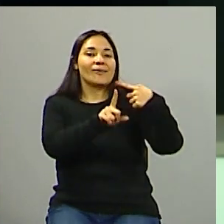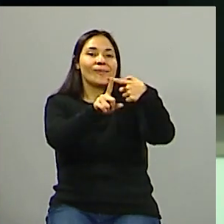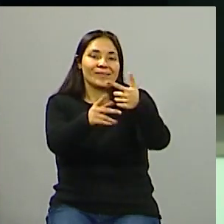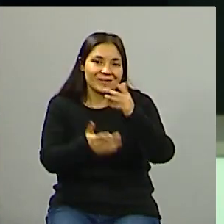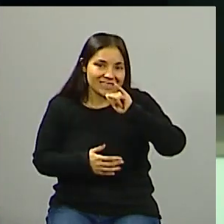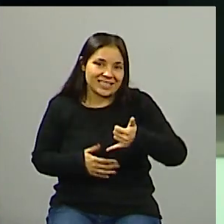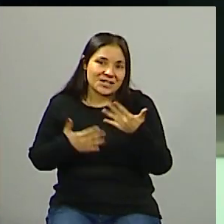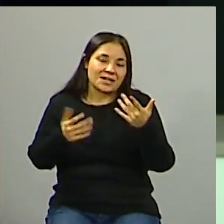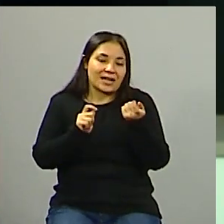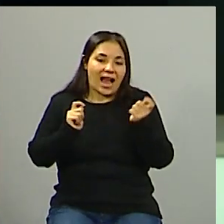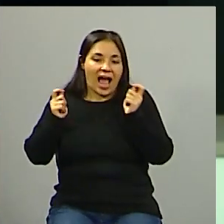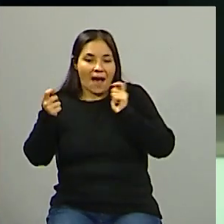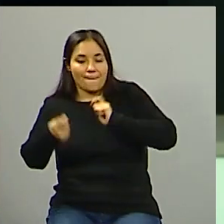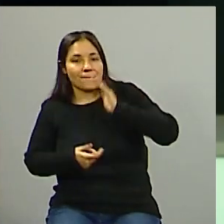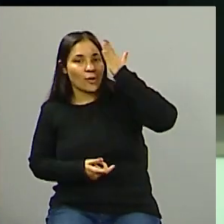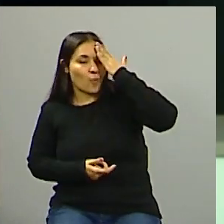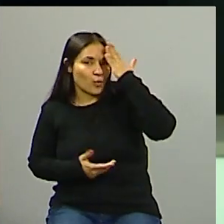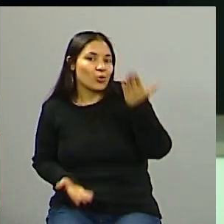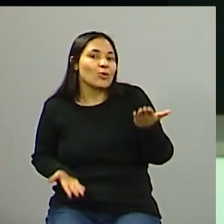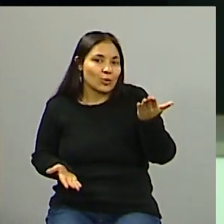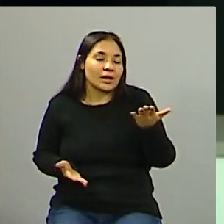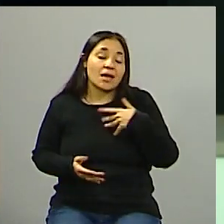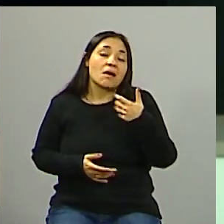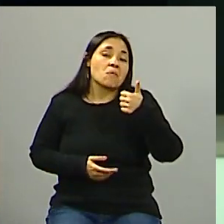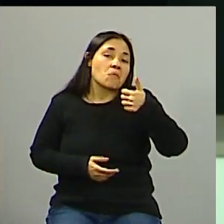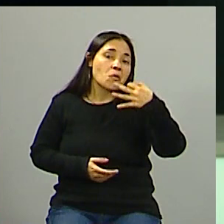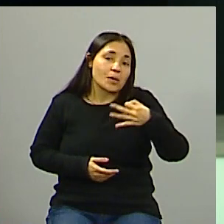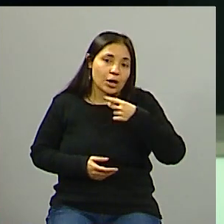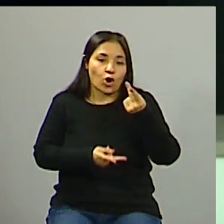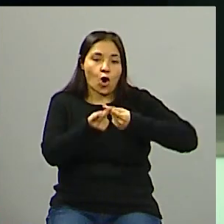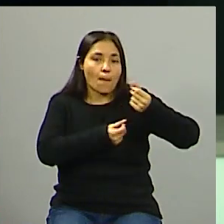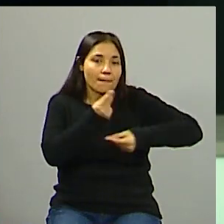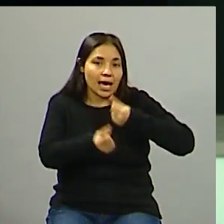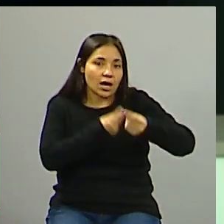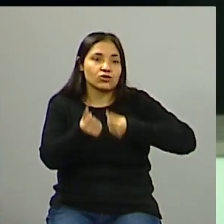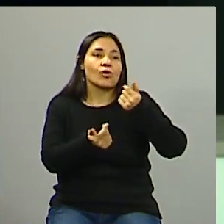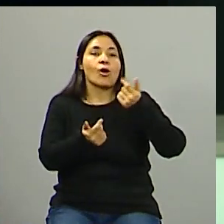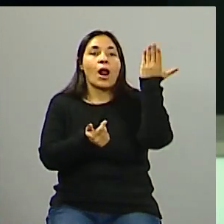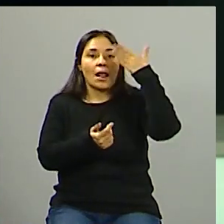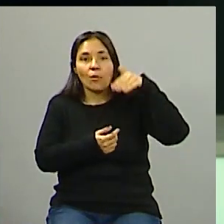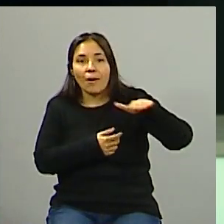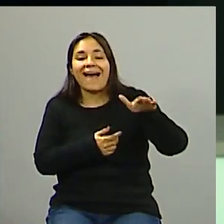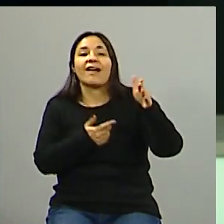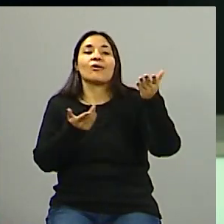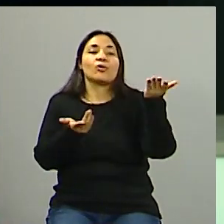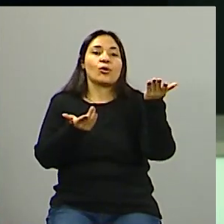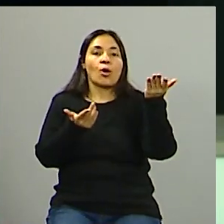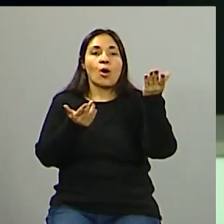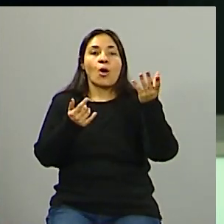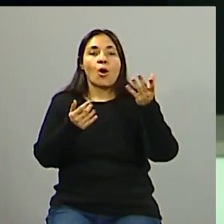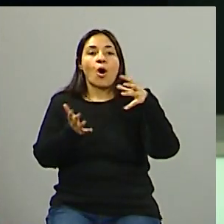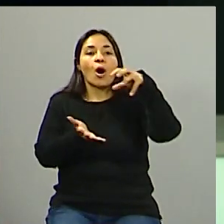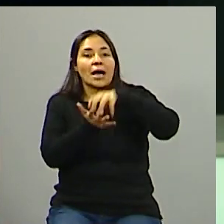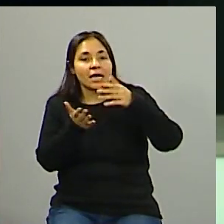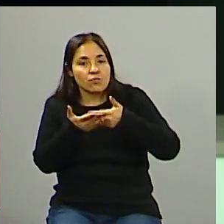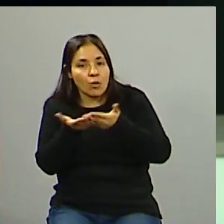alguna manera, ¿no? Y está bueno que en los comercios, en los bancos, en los organismos